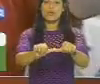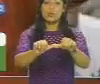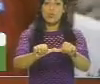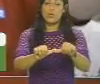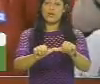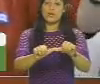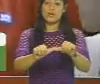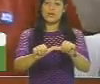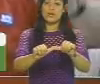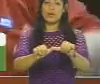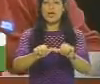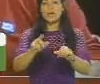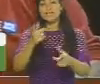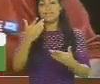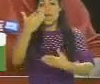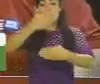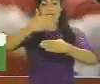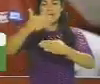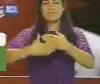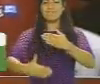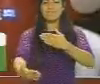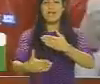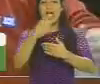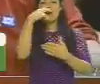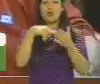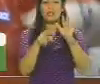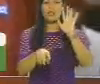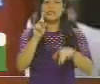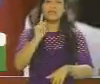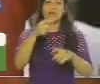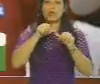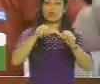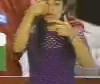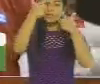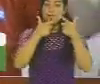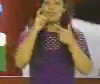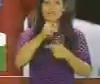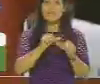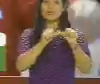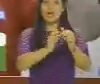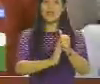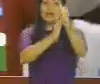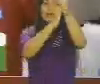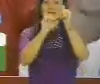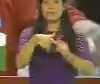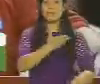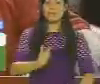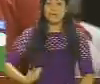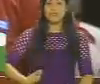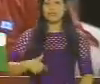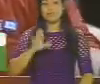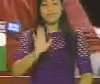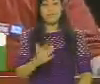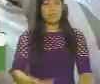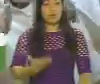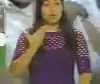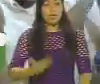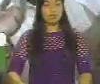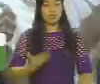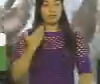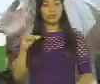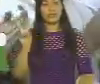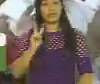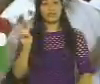la barrerita esa que tenemos enfrente del año 2012 y siga siendo nuestro líder y nuestro presidente constitucional